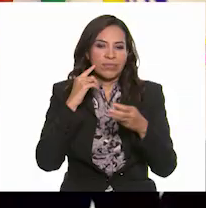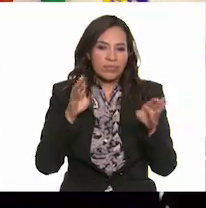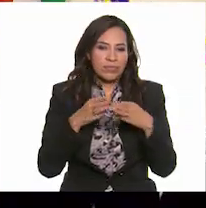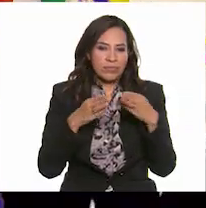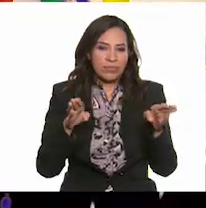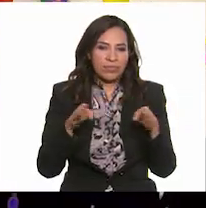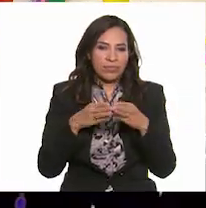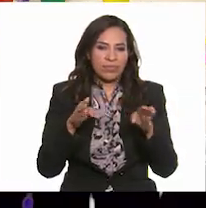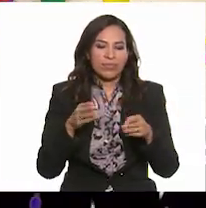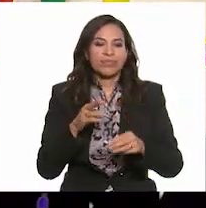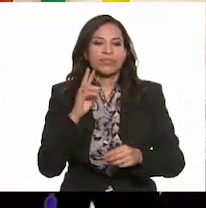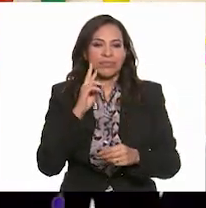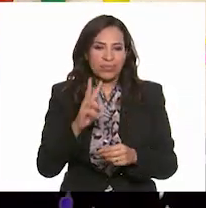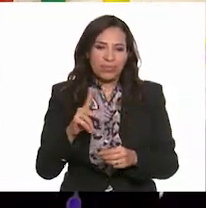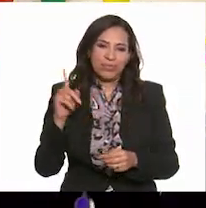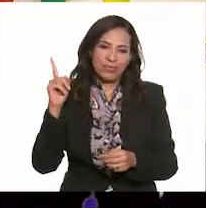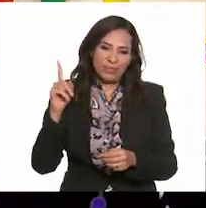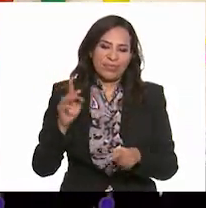Musical.